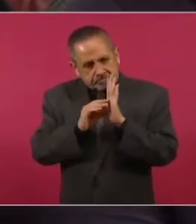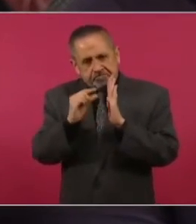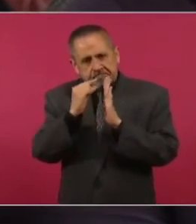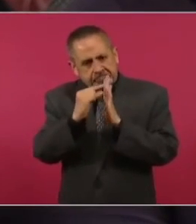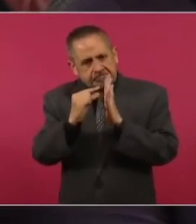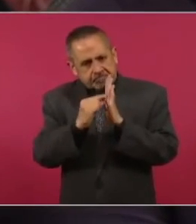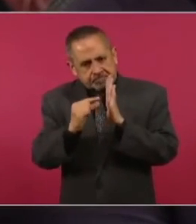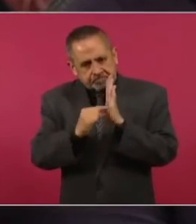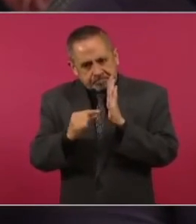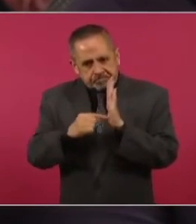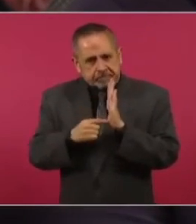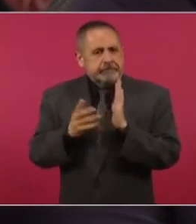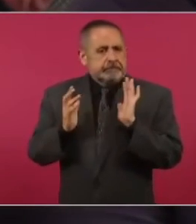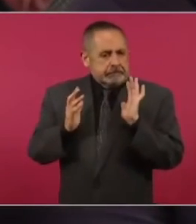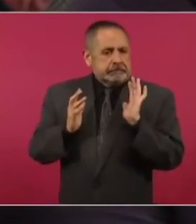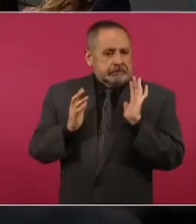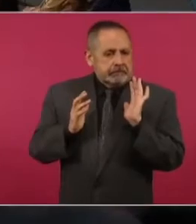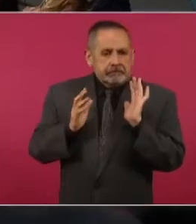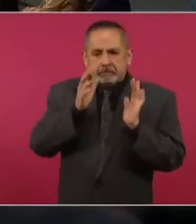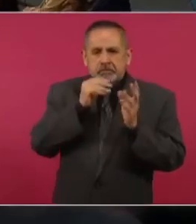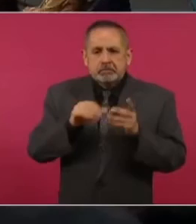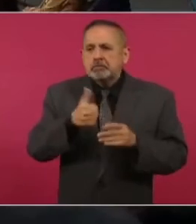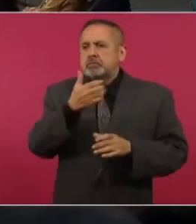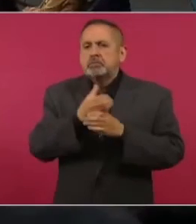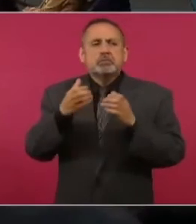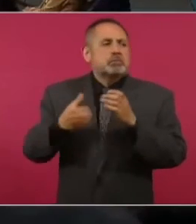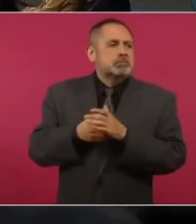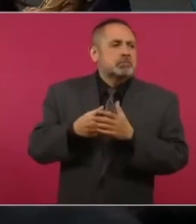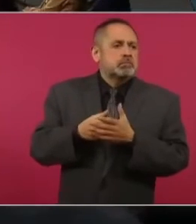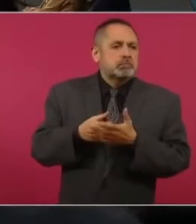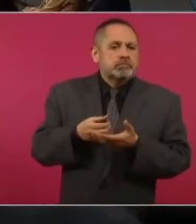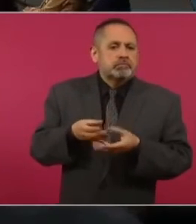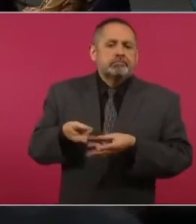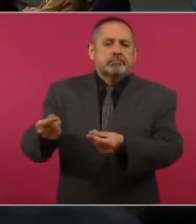acuerdo a lo que se aprueba en el Congreso.